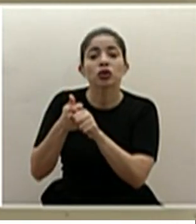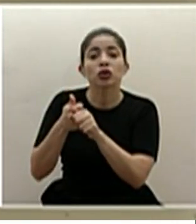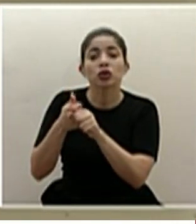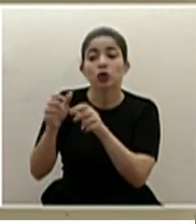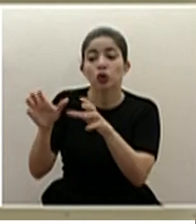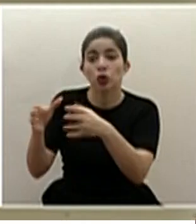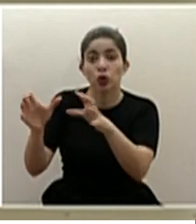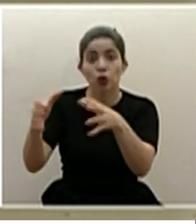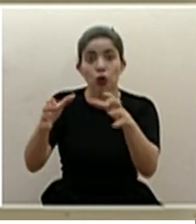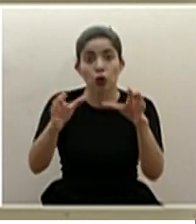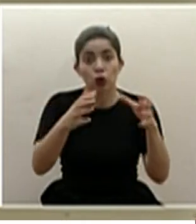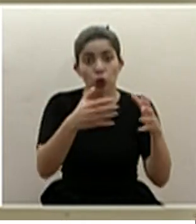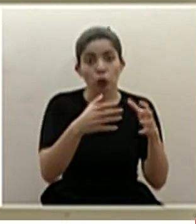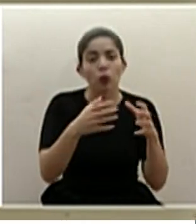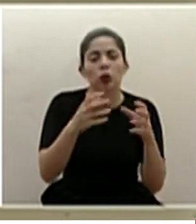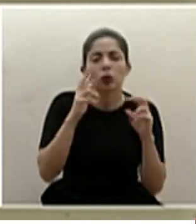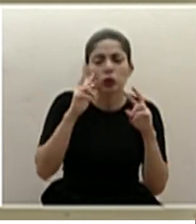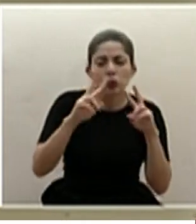sectores